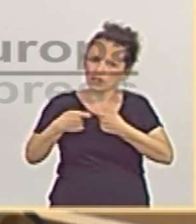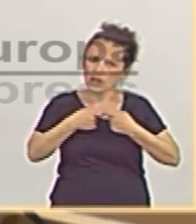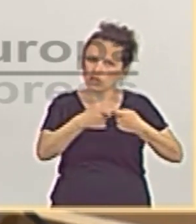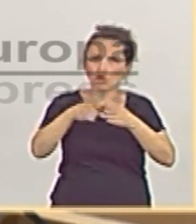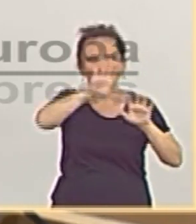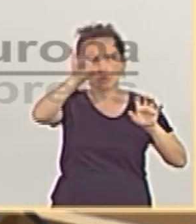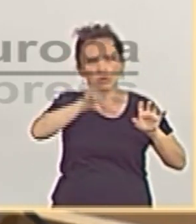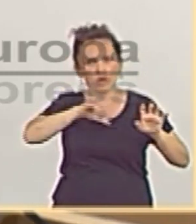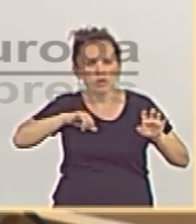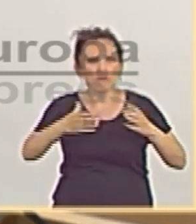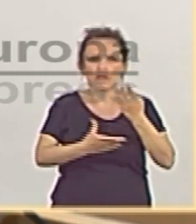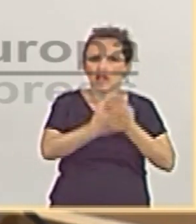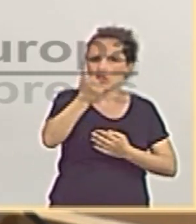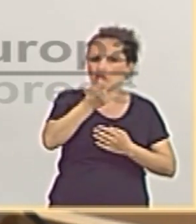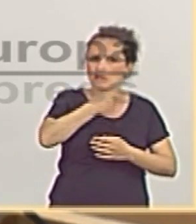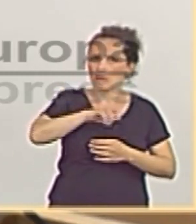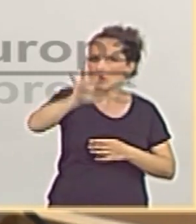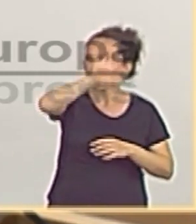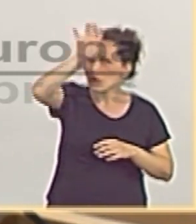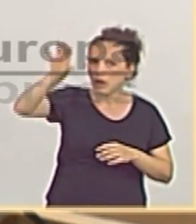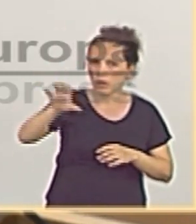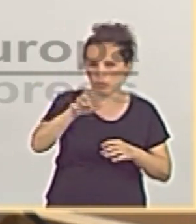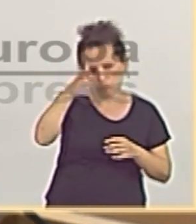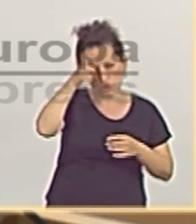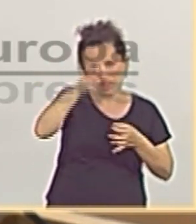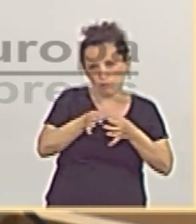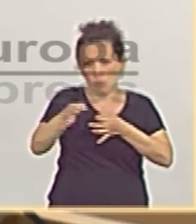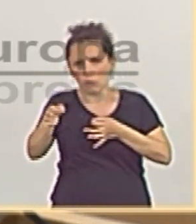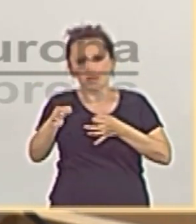Comunidades, Federación Española de Municipios e Provincias a ponernos en marcha.